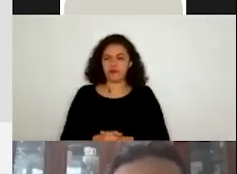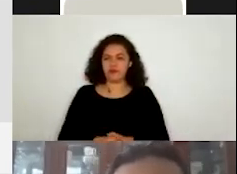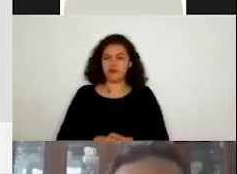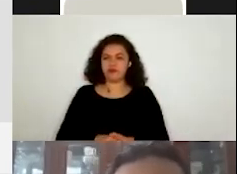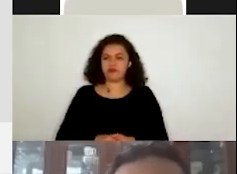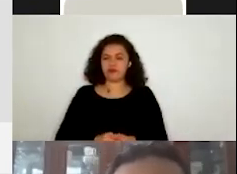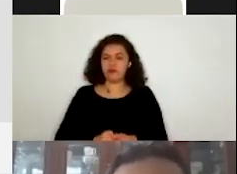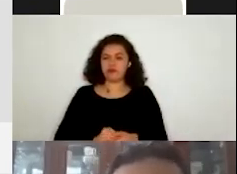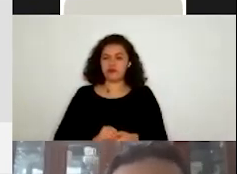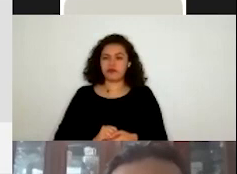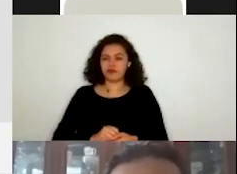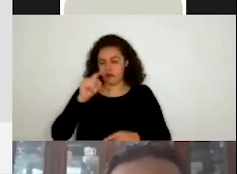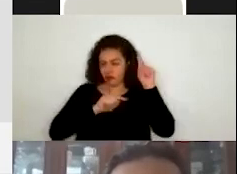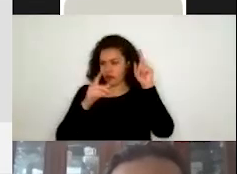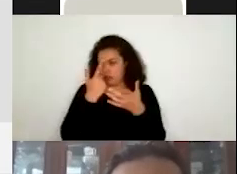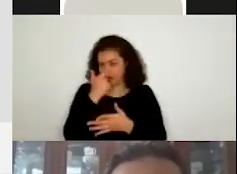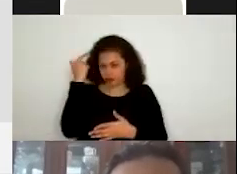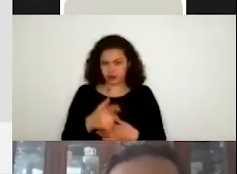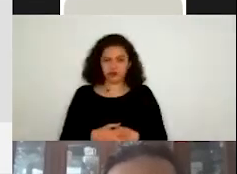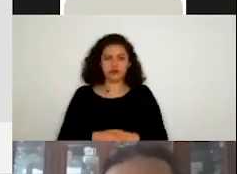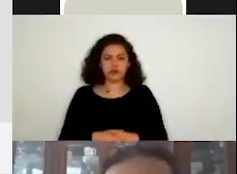La escala es muy